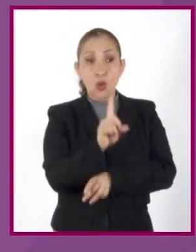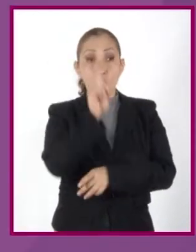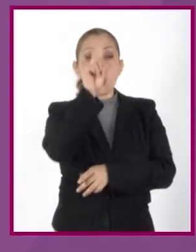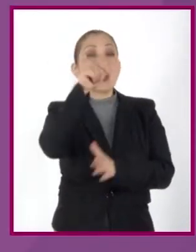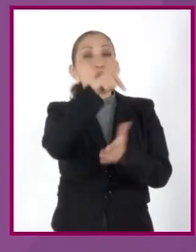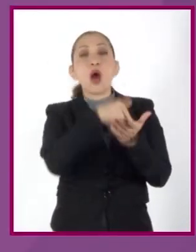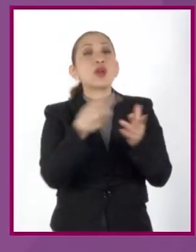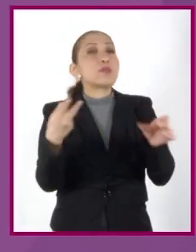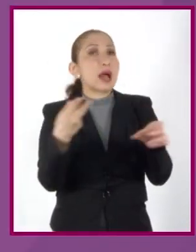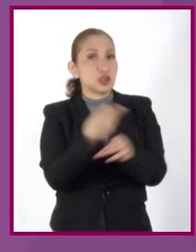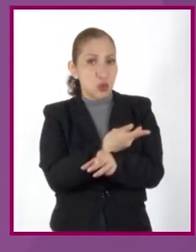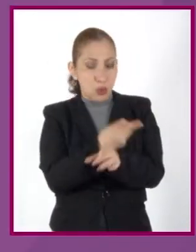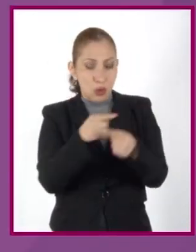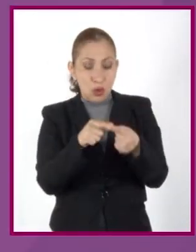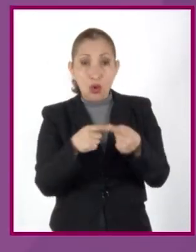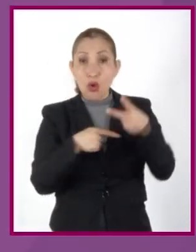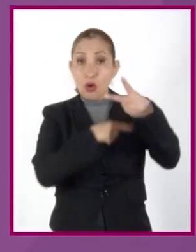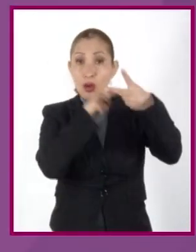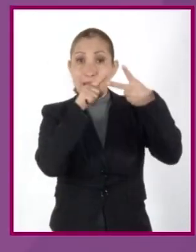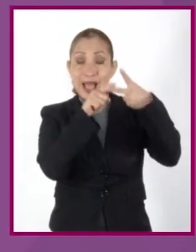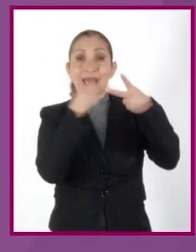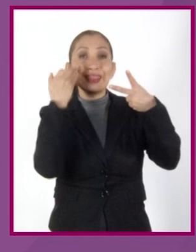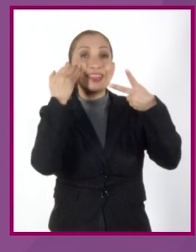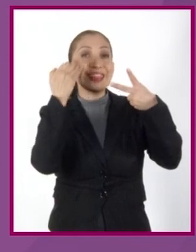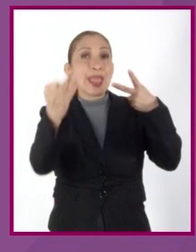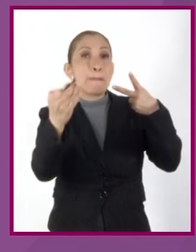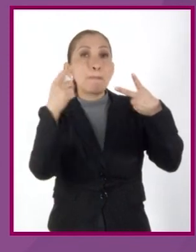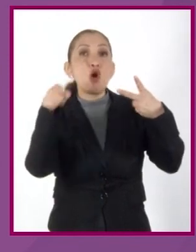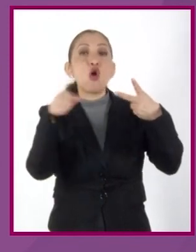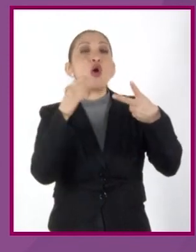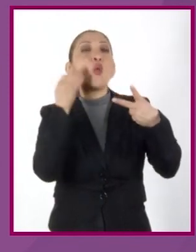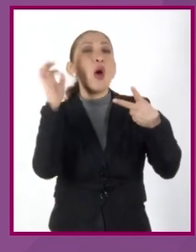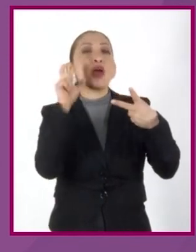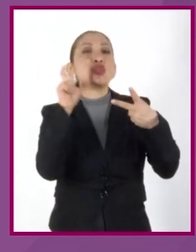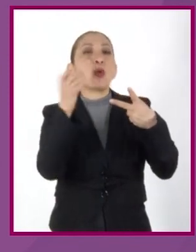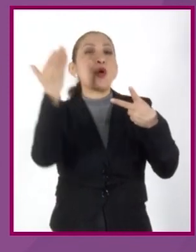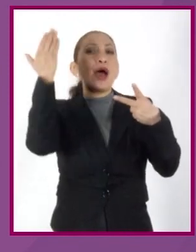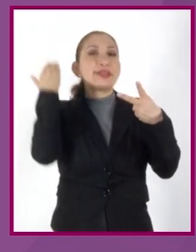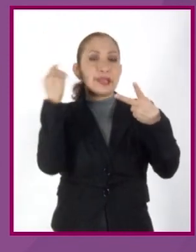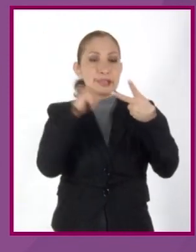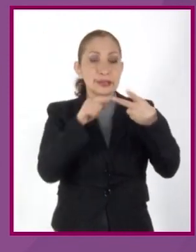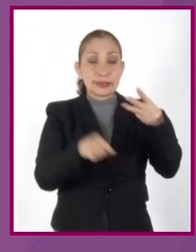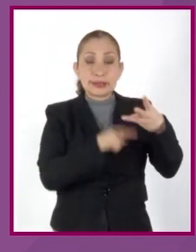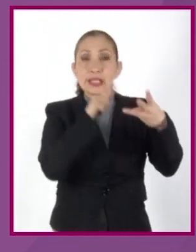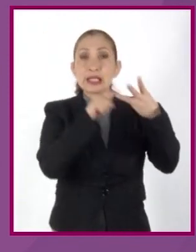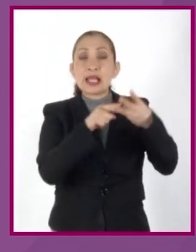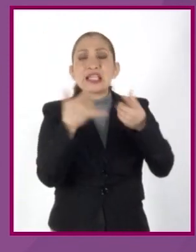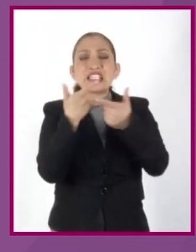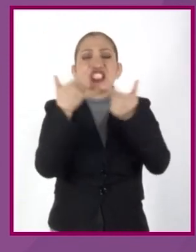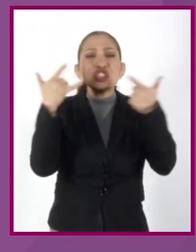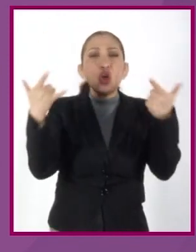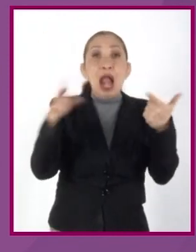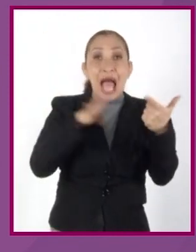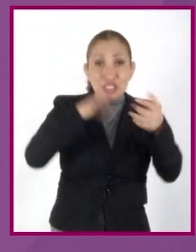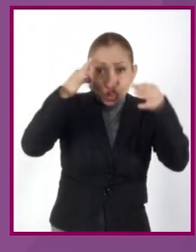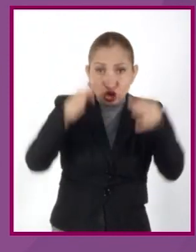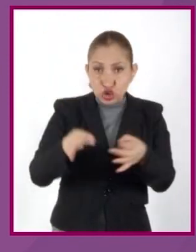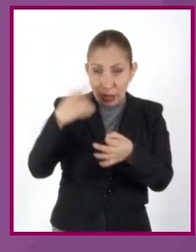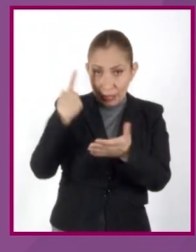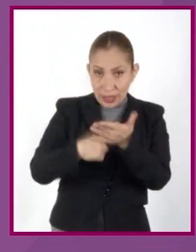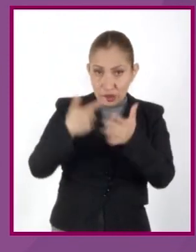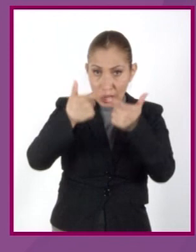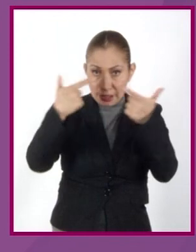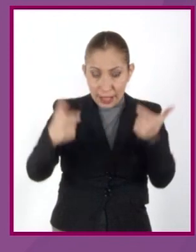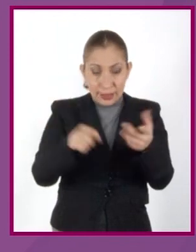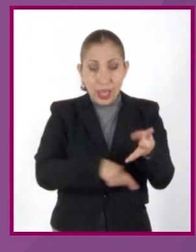Lugar donde ocurre. 2. Época en que se ubica. 3. Contenido histórico. Y